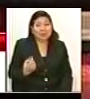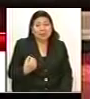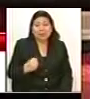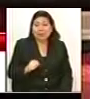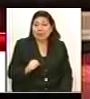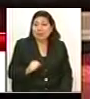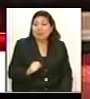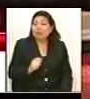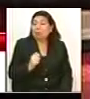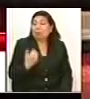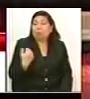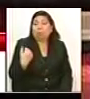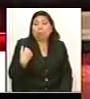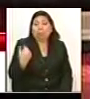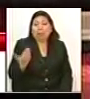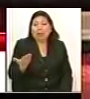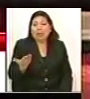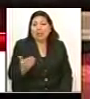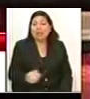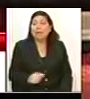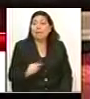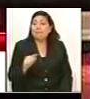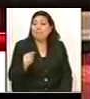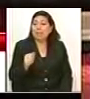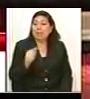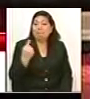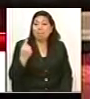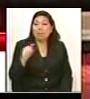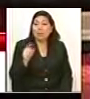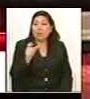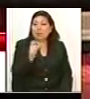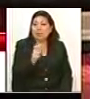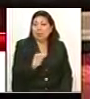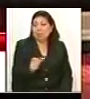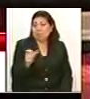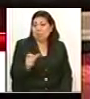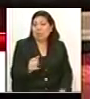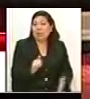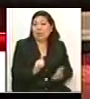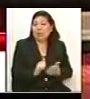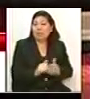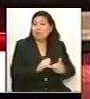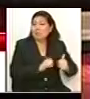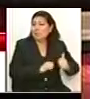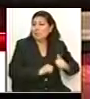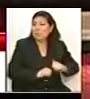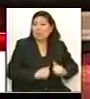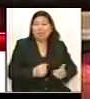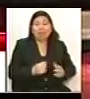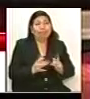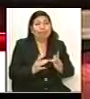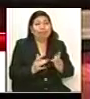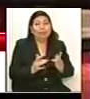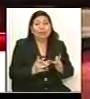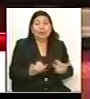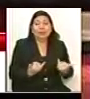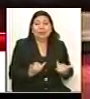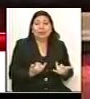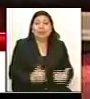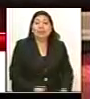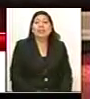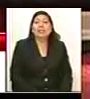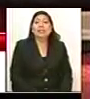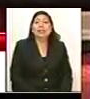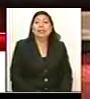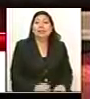irresponsable, sino darle la espalda a miles y millones de peruanos que sufren los impactos de estas acciones,